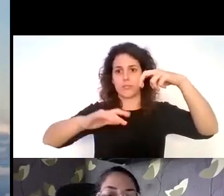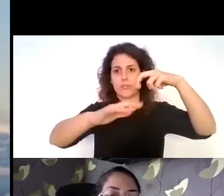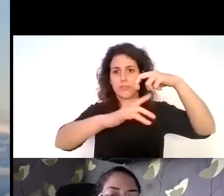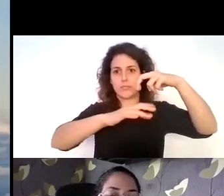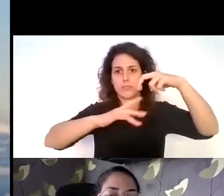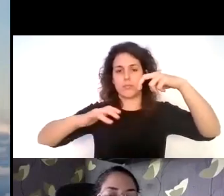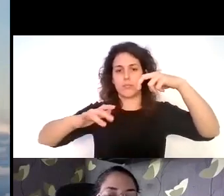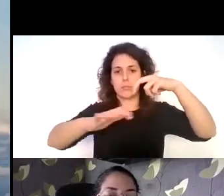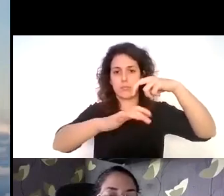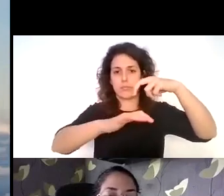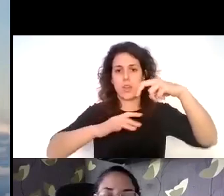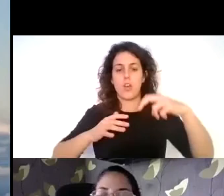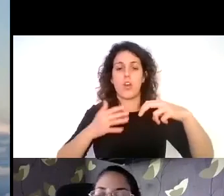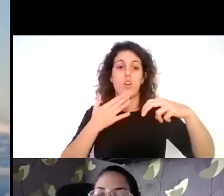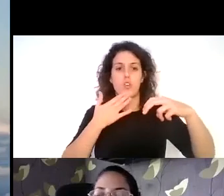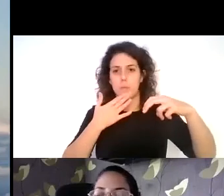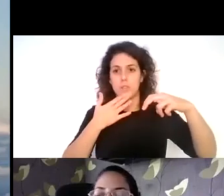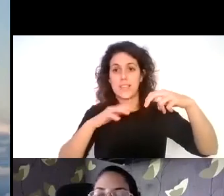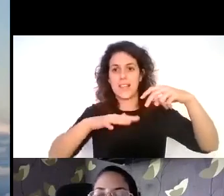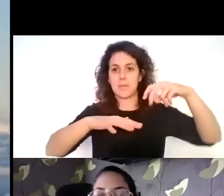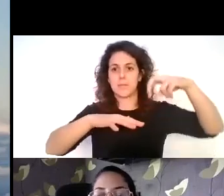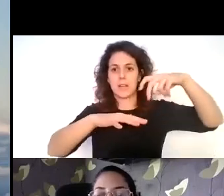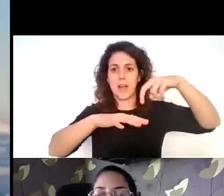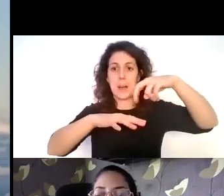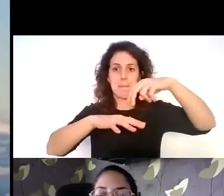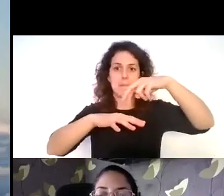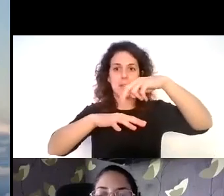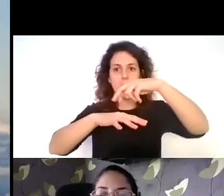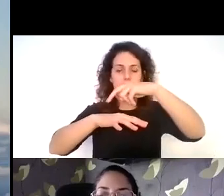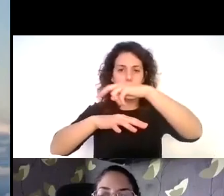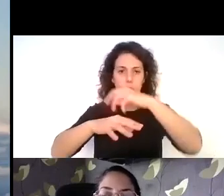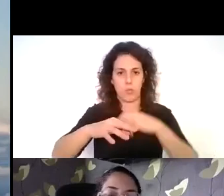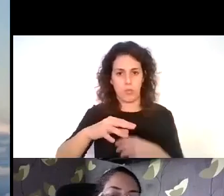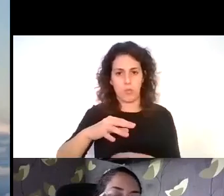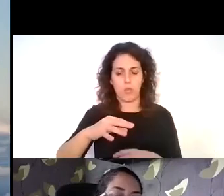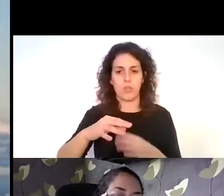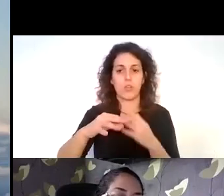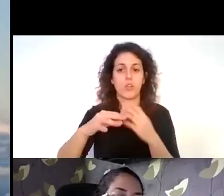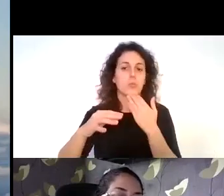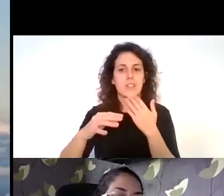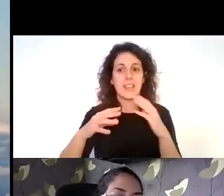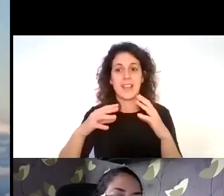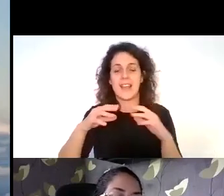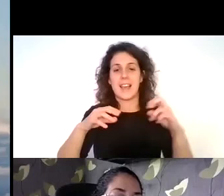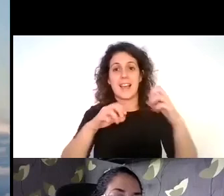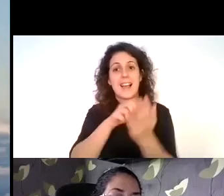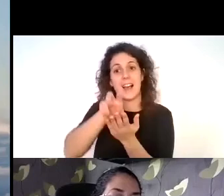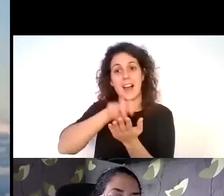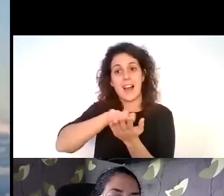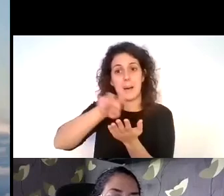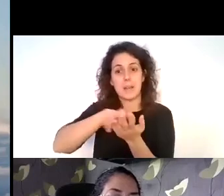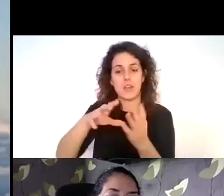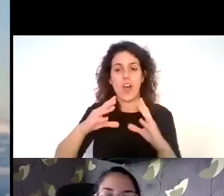de las nubes, como quien dice, caminando sobre el cielo. Es como si fuera un camino de algodón. Es, realmente es muy